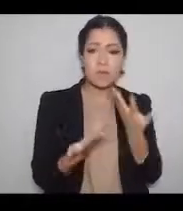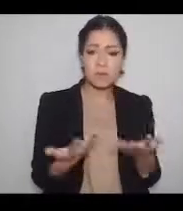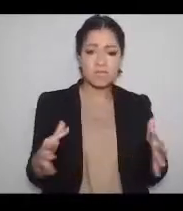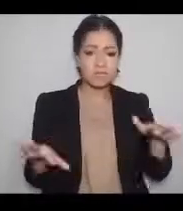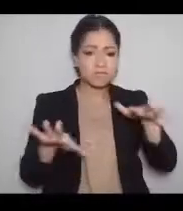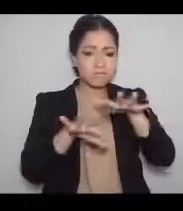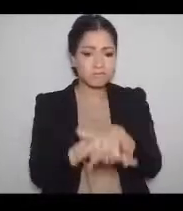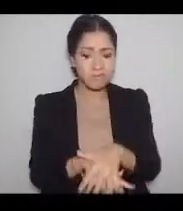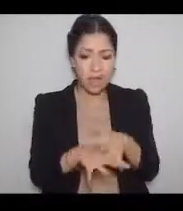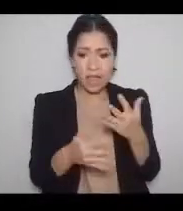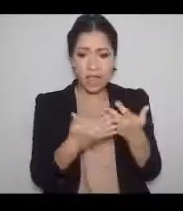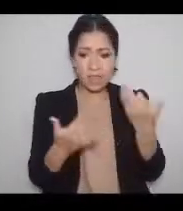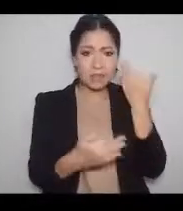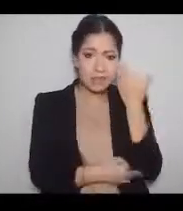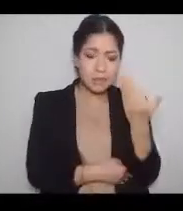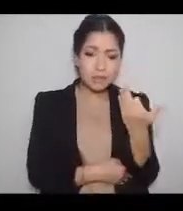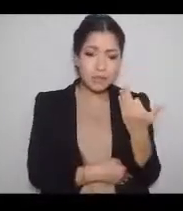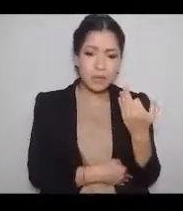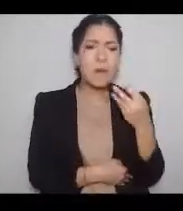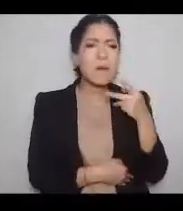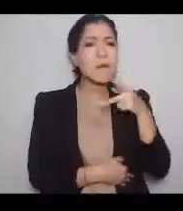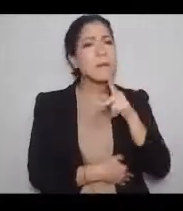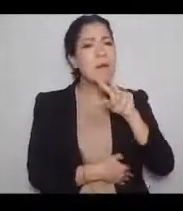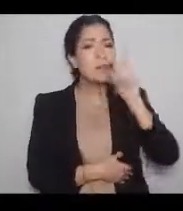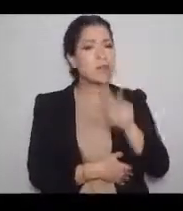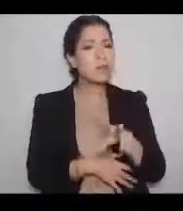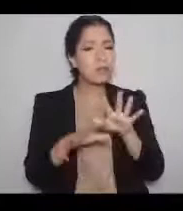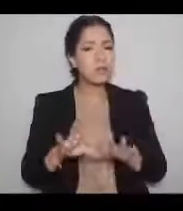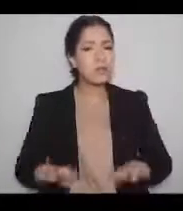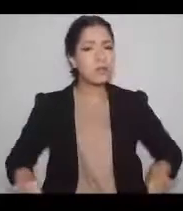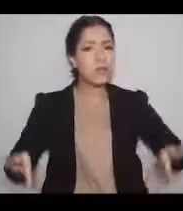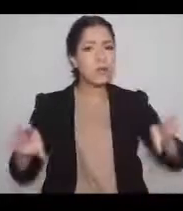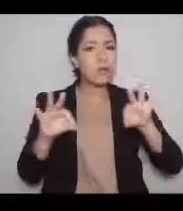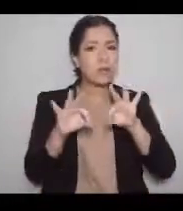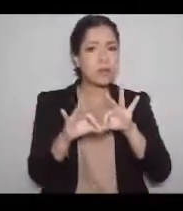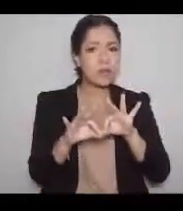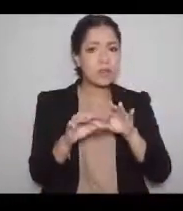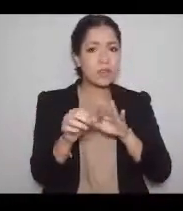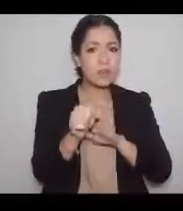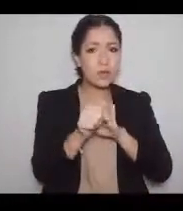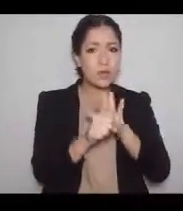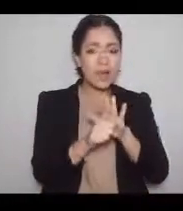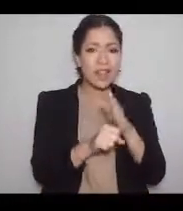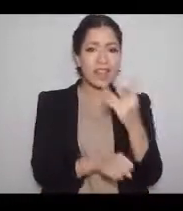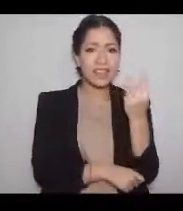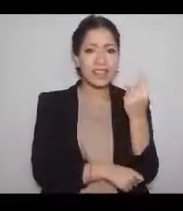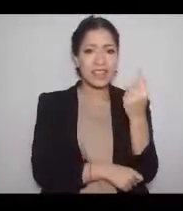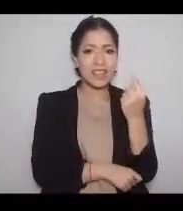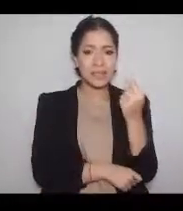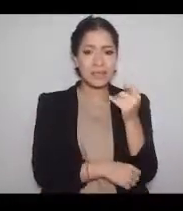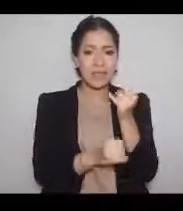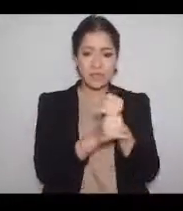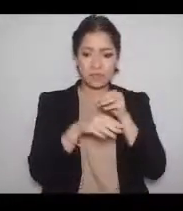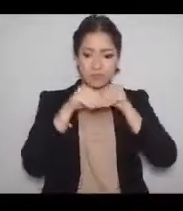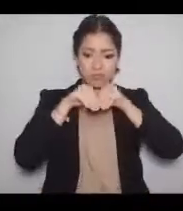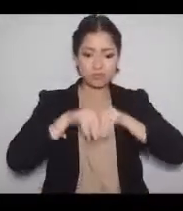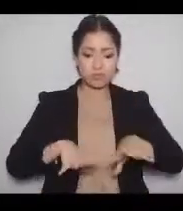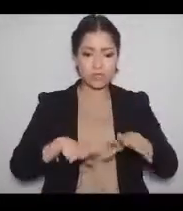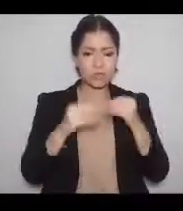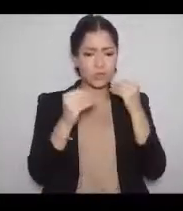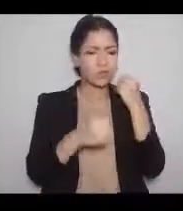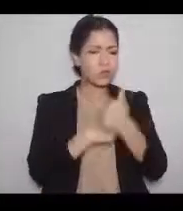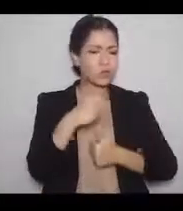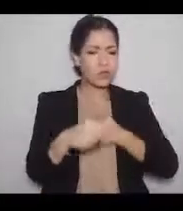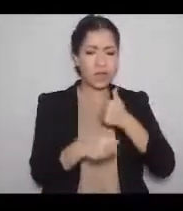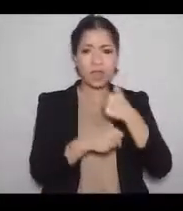Pero nada me encumbró tanto como los anuncios de tele. Durante años fui